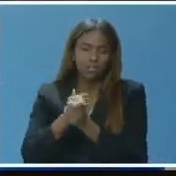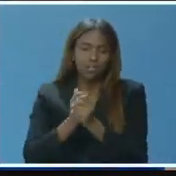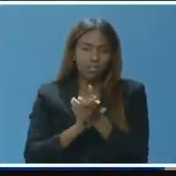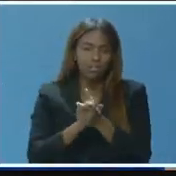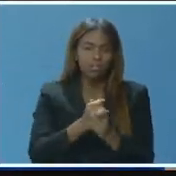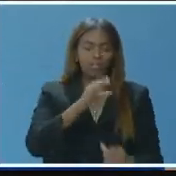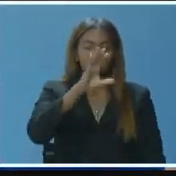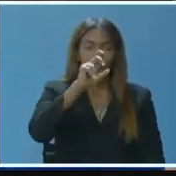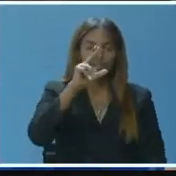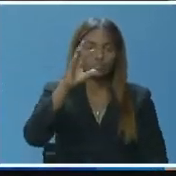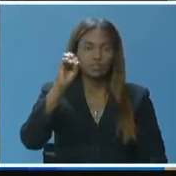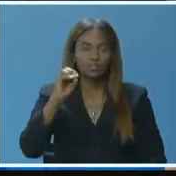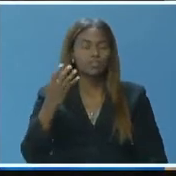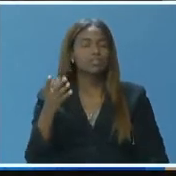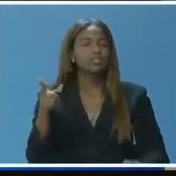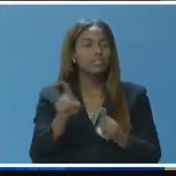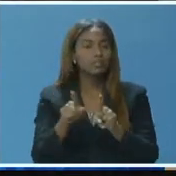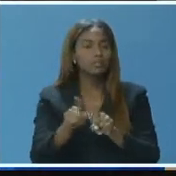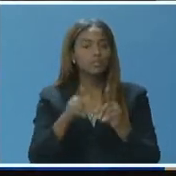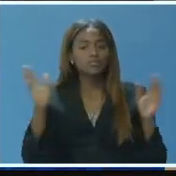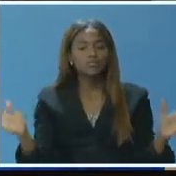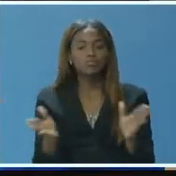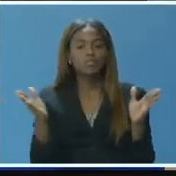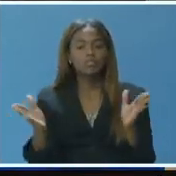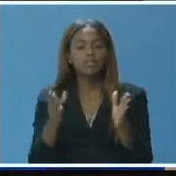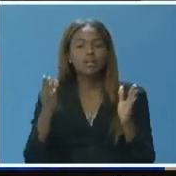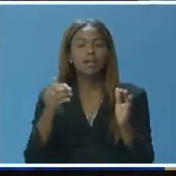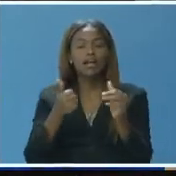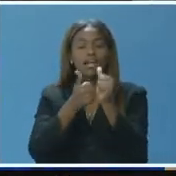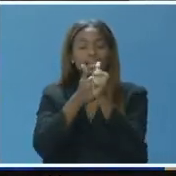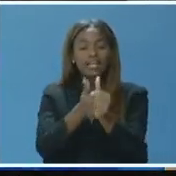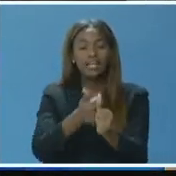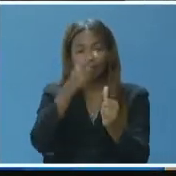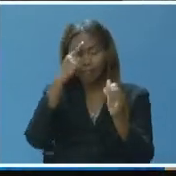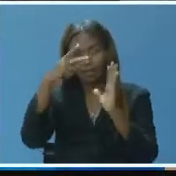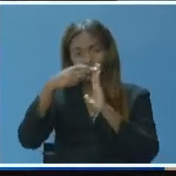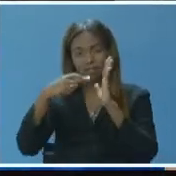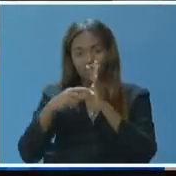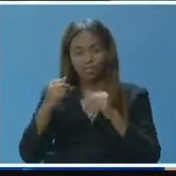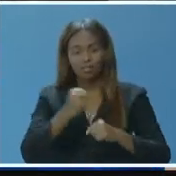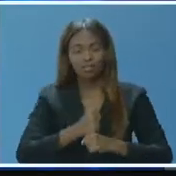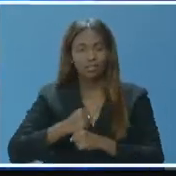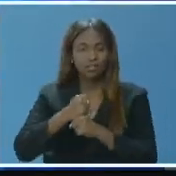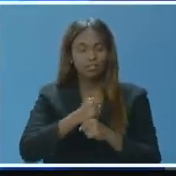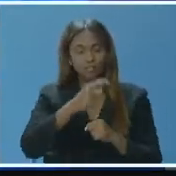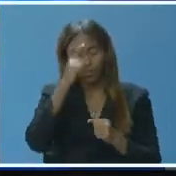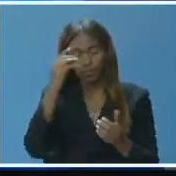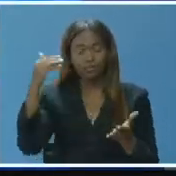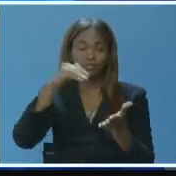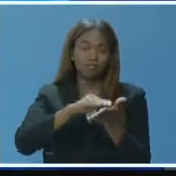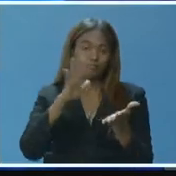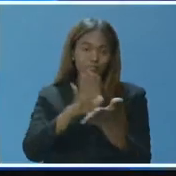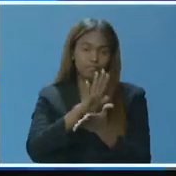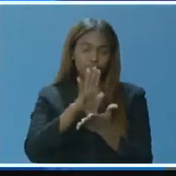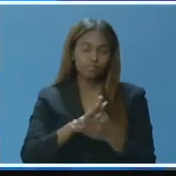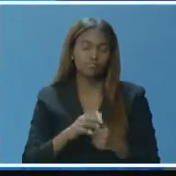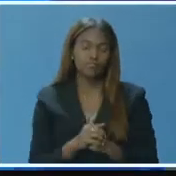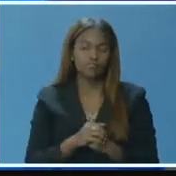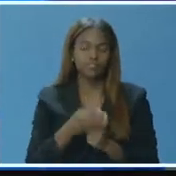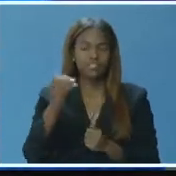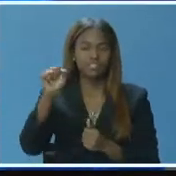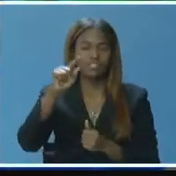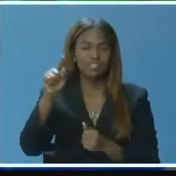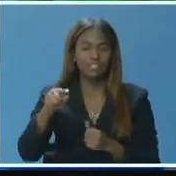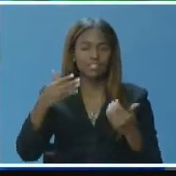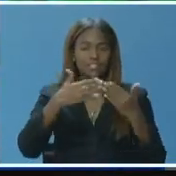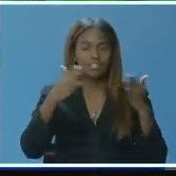cloro. Se ha orientado en base a todo un protocolo de bioseguridad para el retorno. Policarpio Sánchez, director